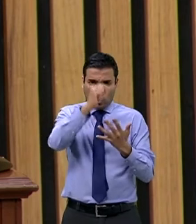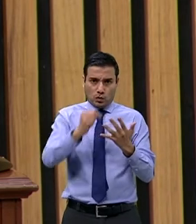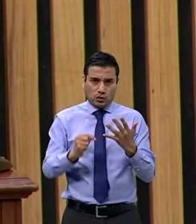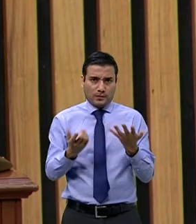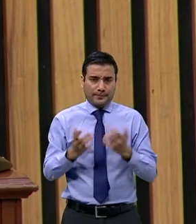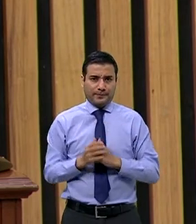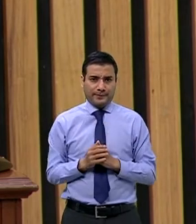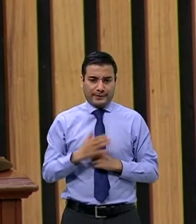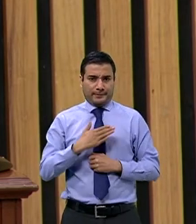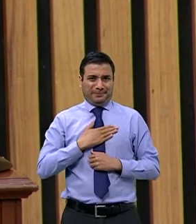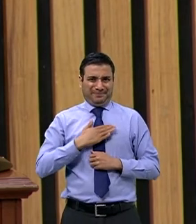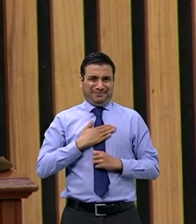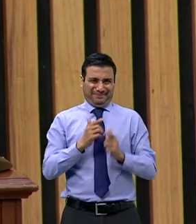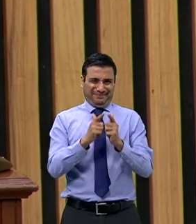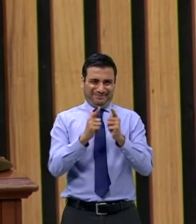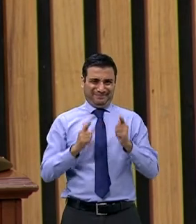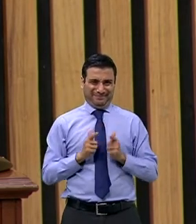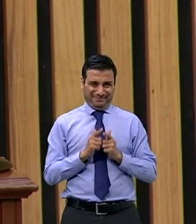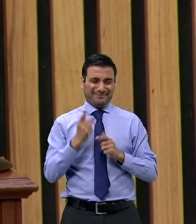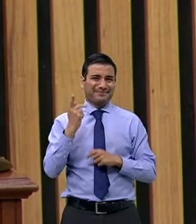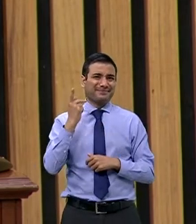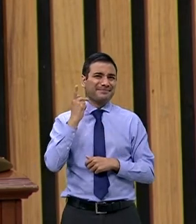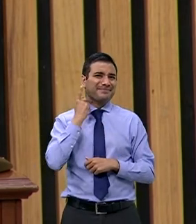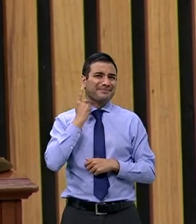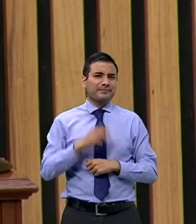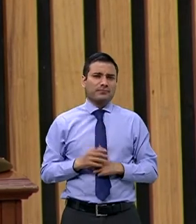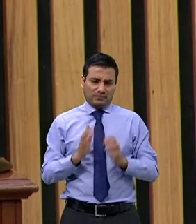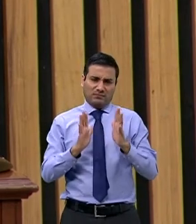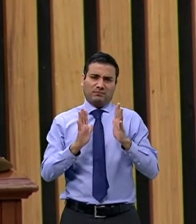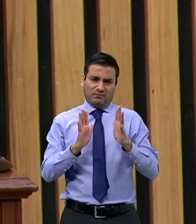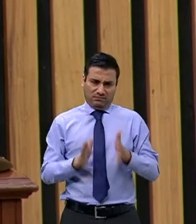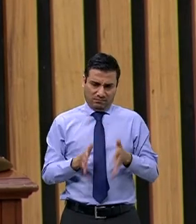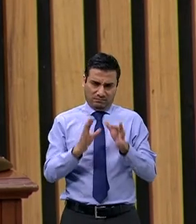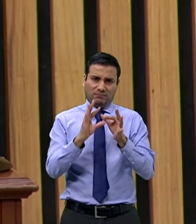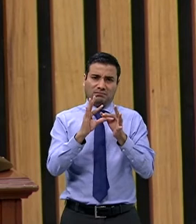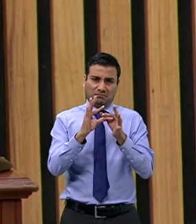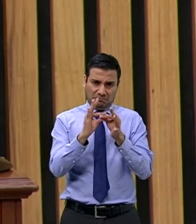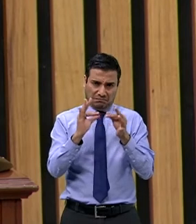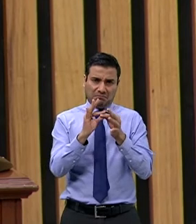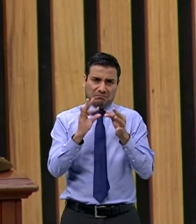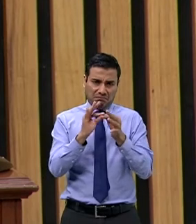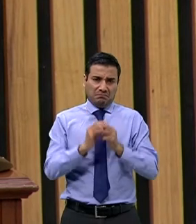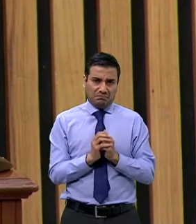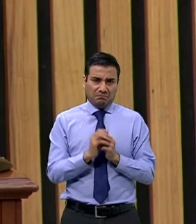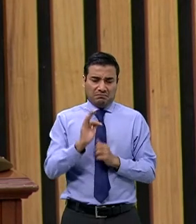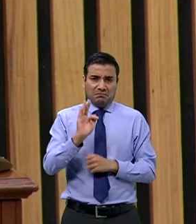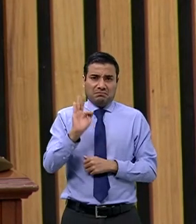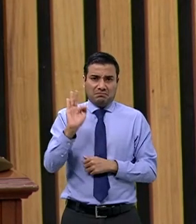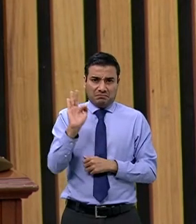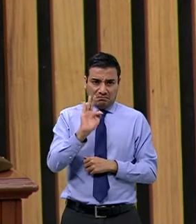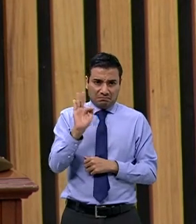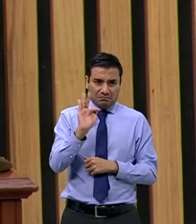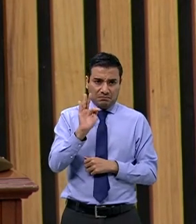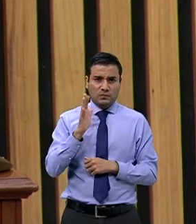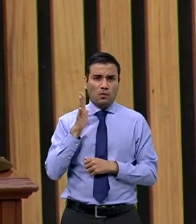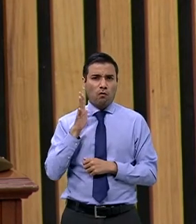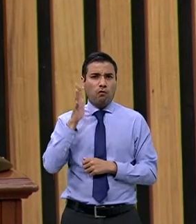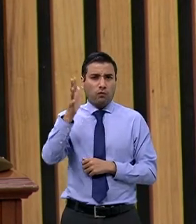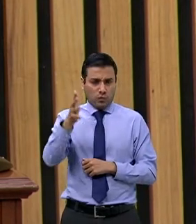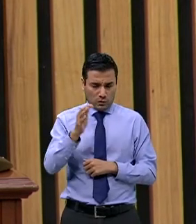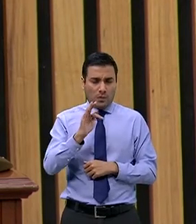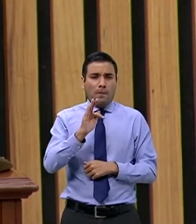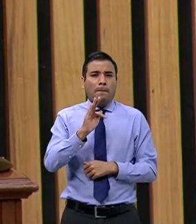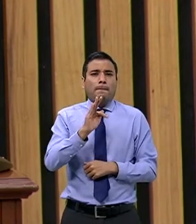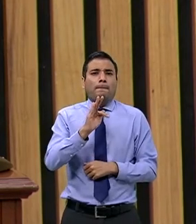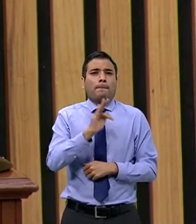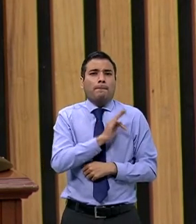partido político que represento ya se han anunciado posibles reformas para mejorar y perfeccionar